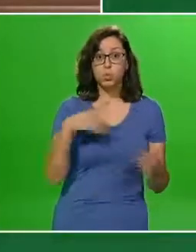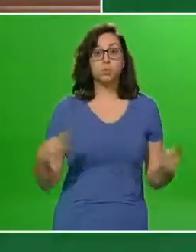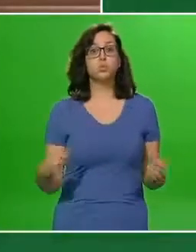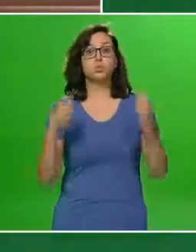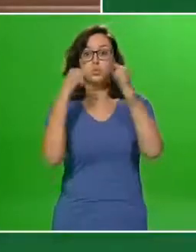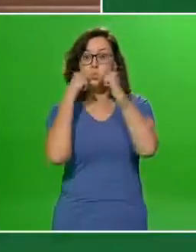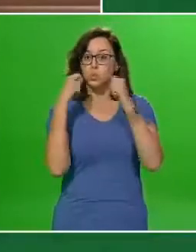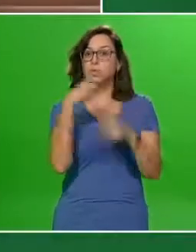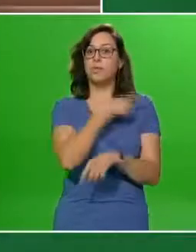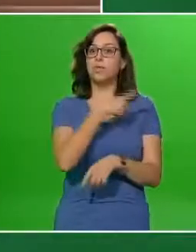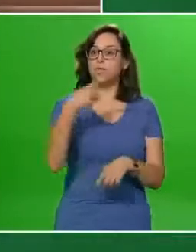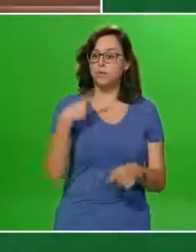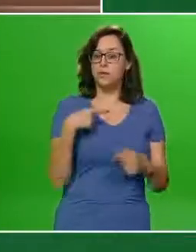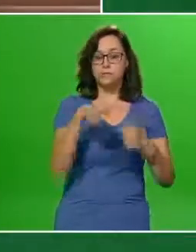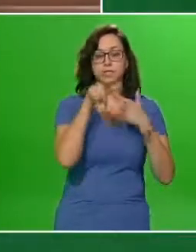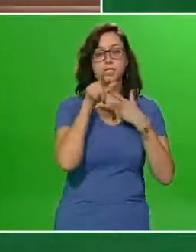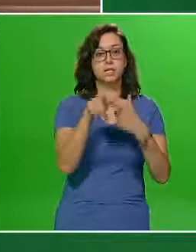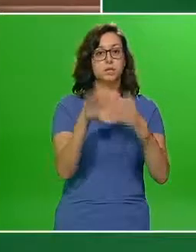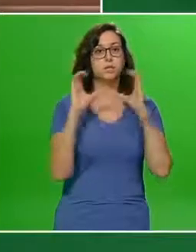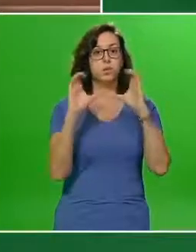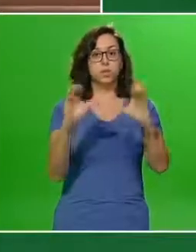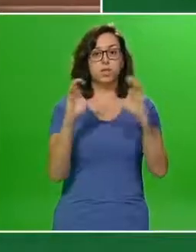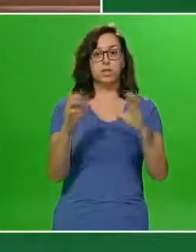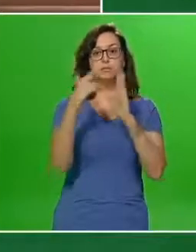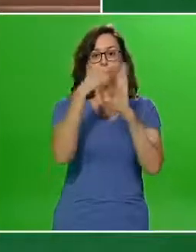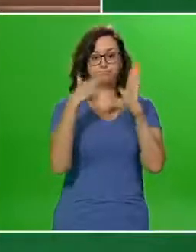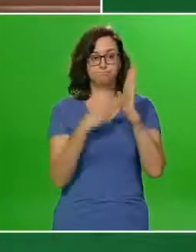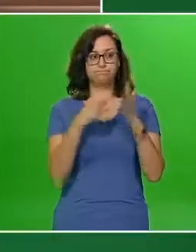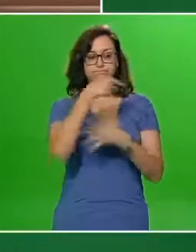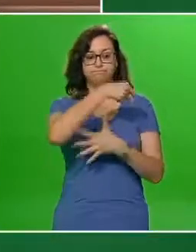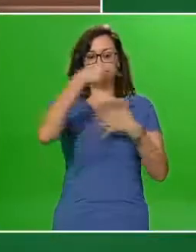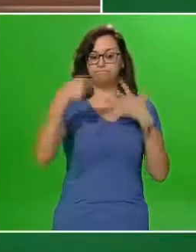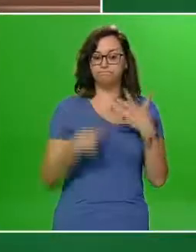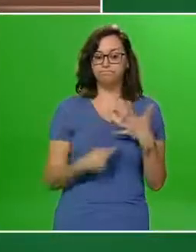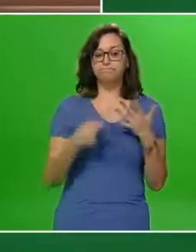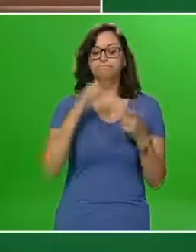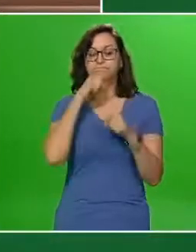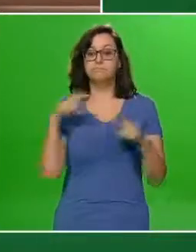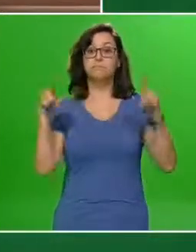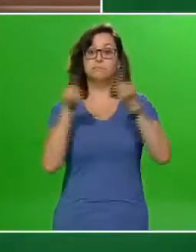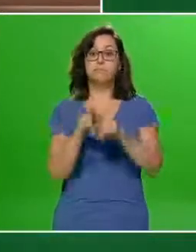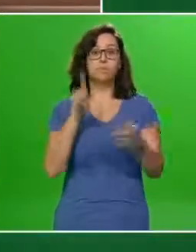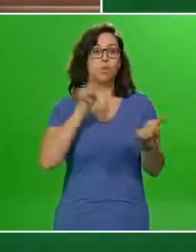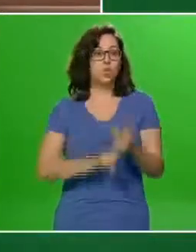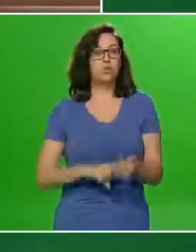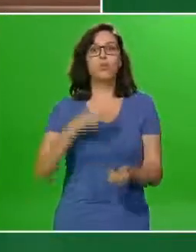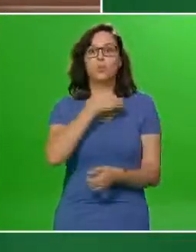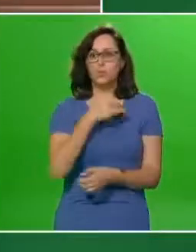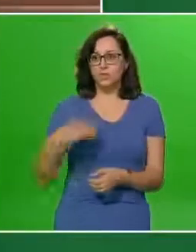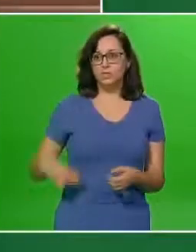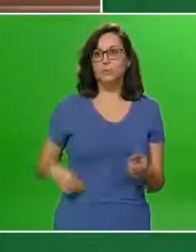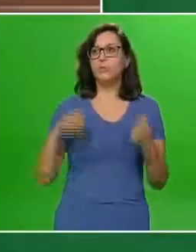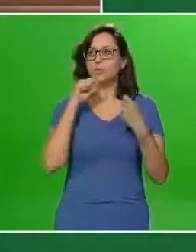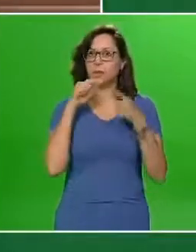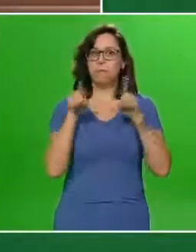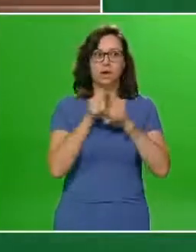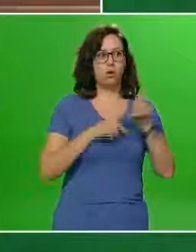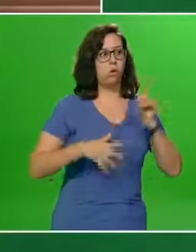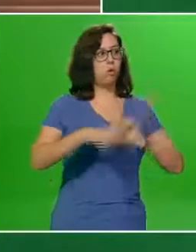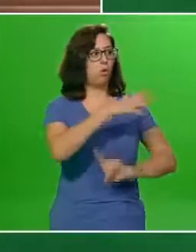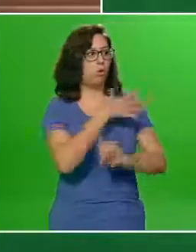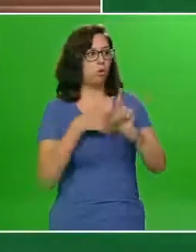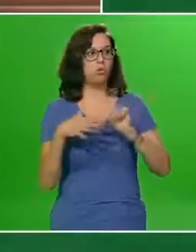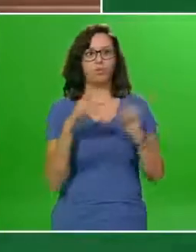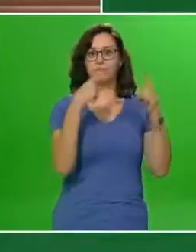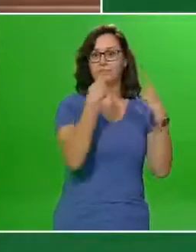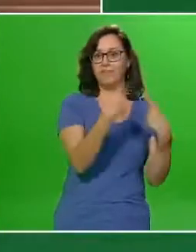de sana distancia y estar ubicando en cada uno de los municipios donde se habita cómo está el riesgo